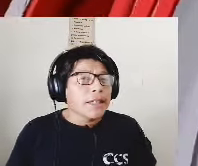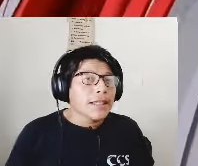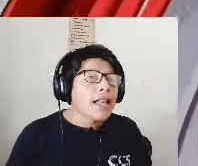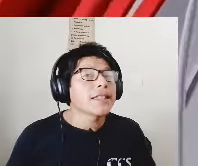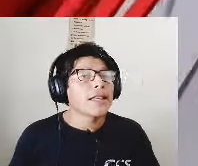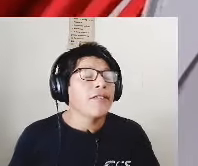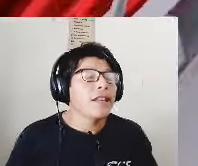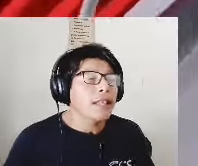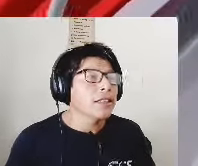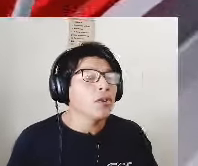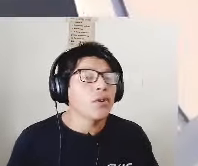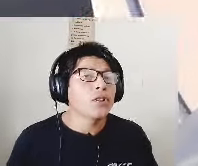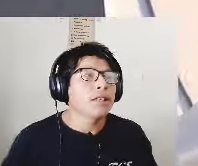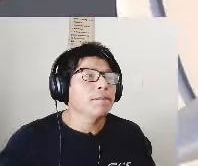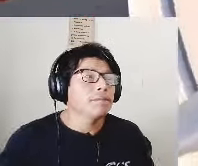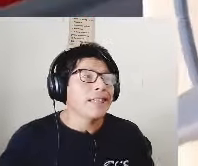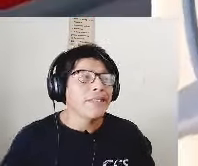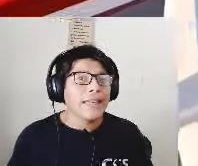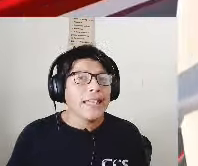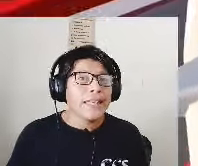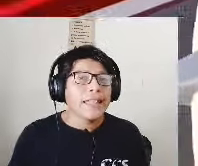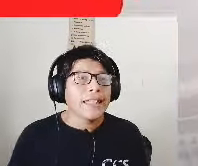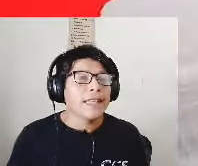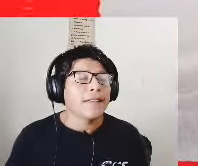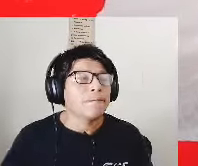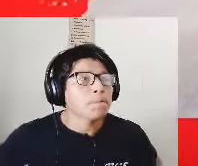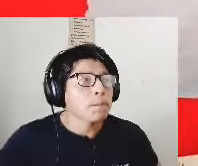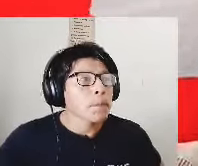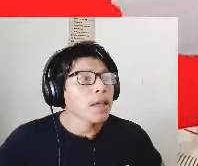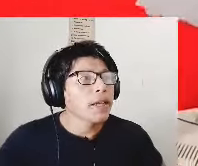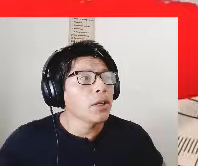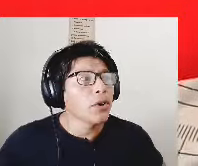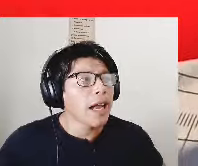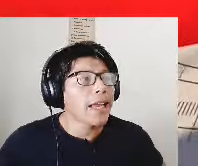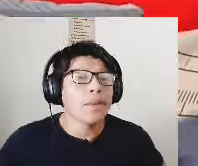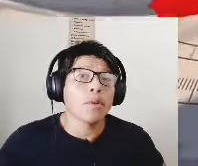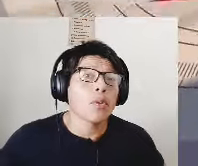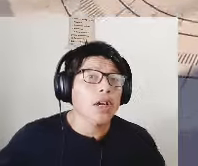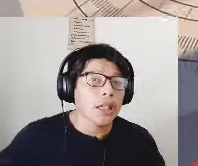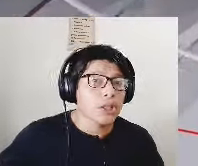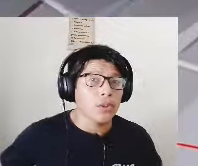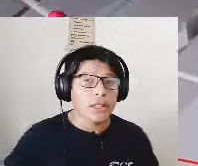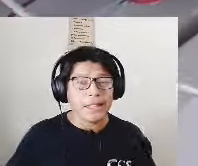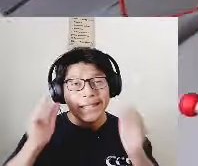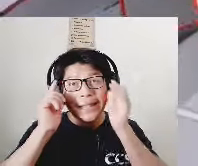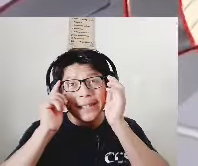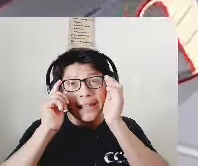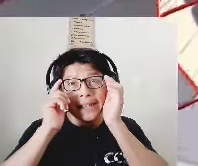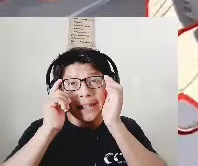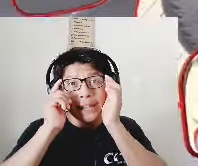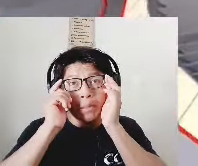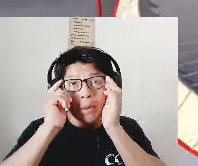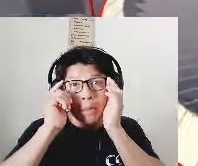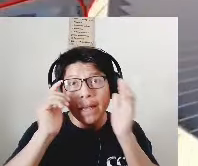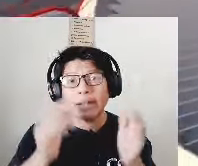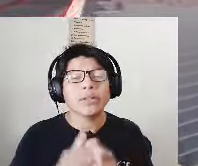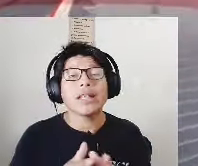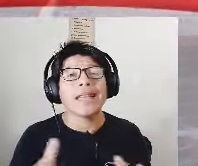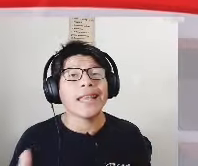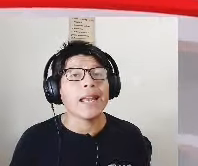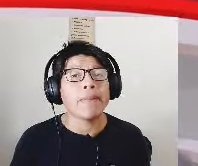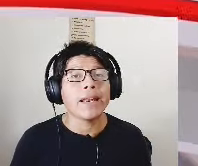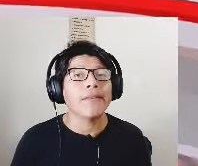de expresarse de Fernández Noroña debería de no caer en provocaciones y de decir este tipo de